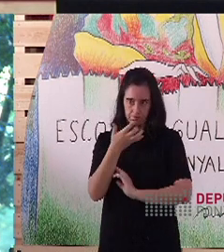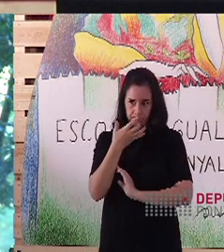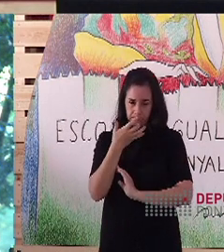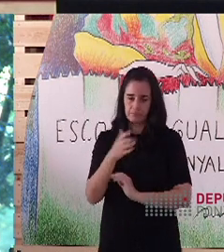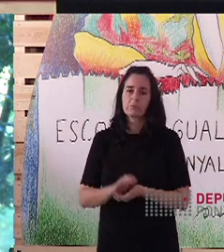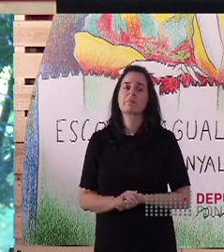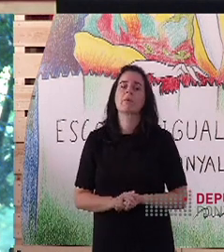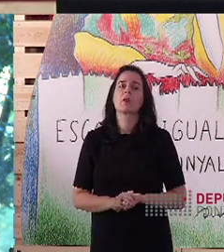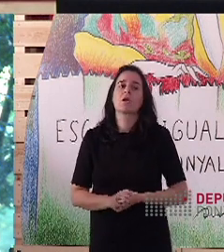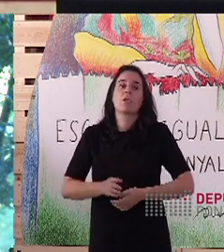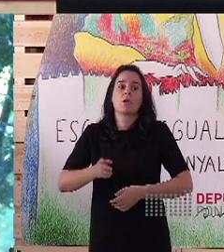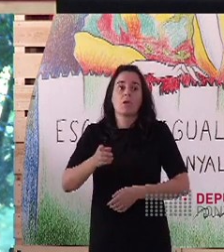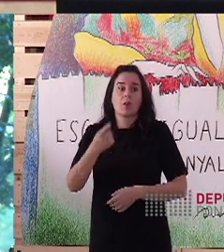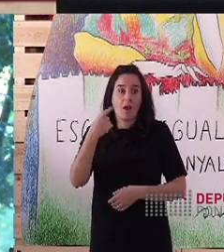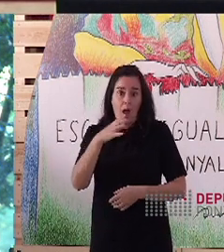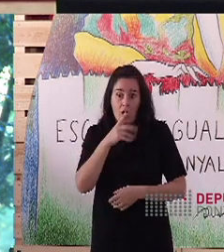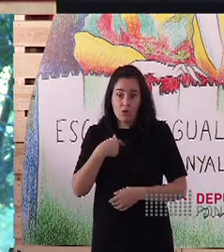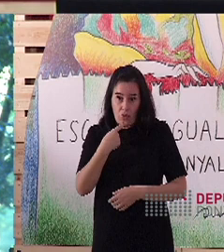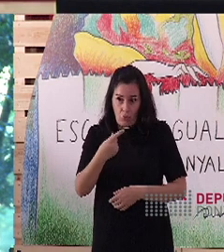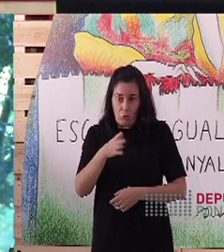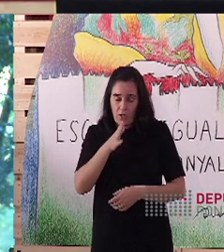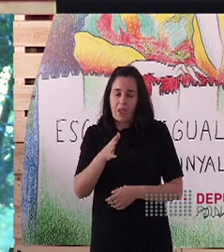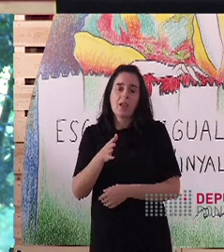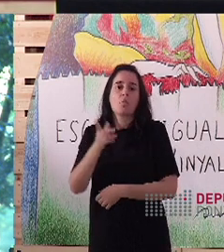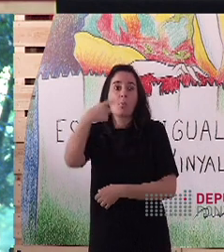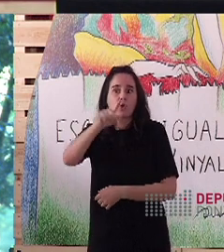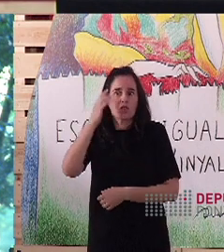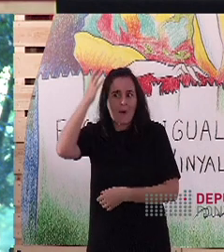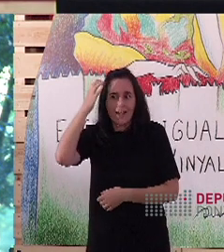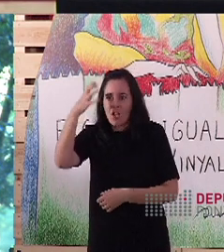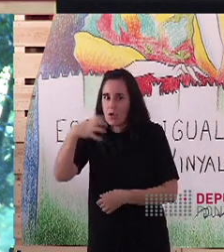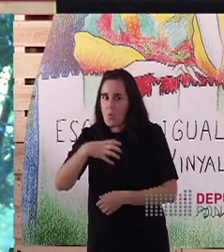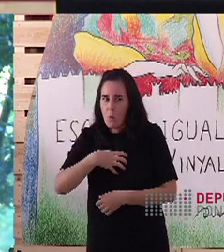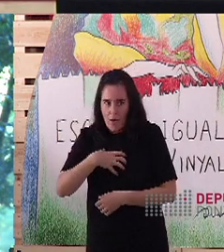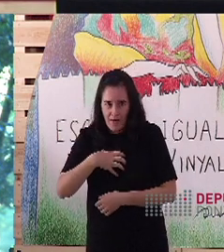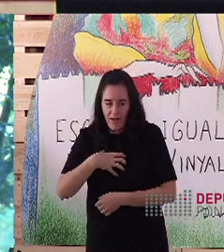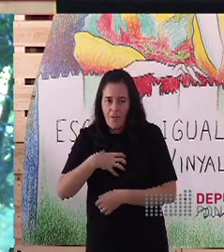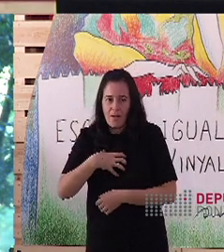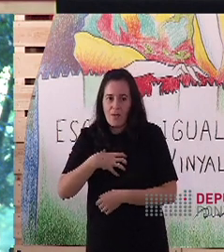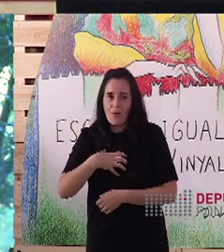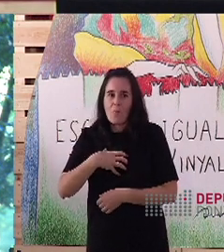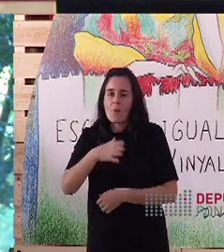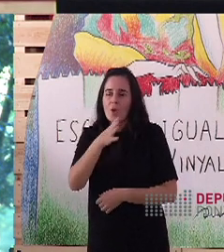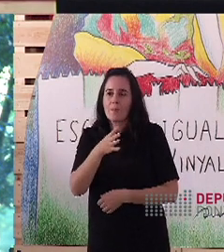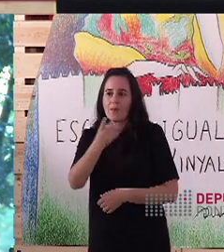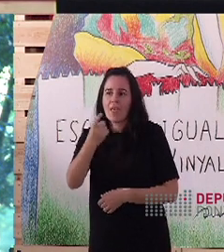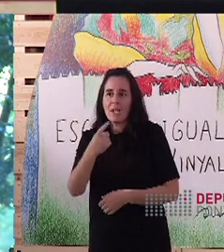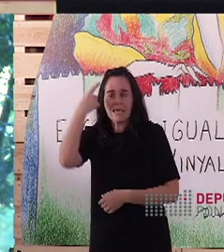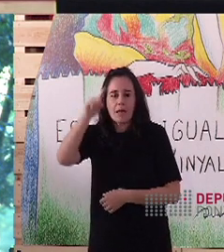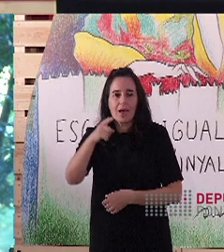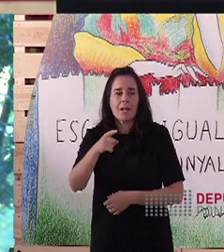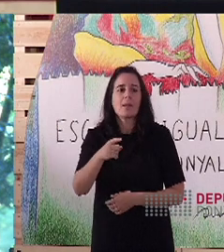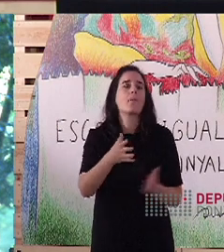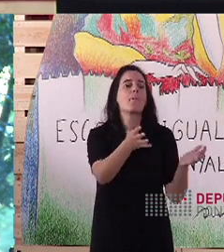podéis imaginar, bueno, y os voy a decir por qué. Porque tenemos que saber quién se beneficia en primera